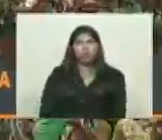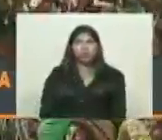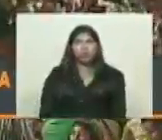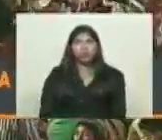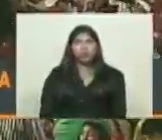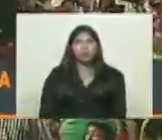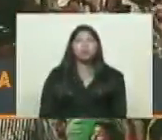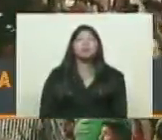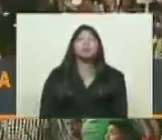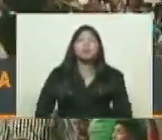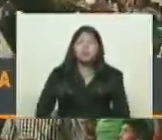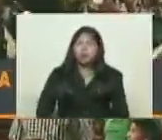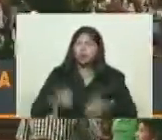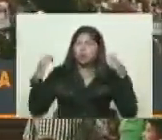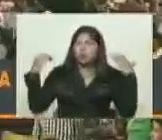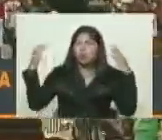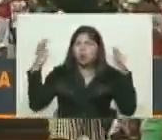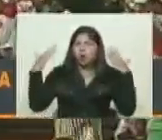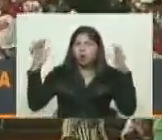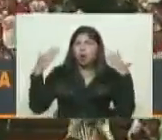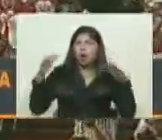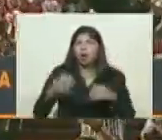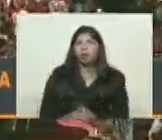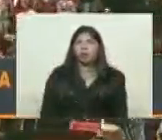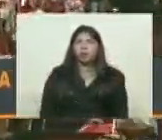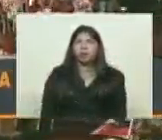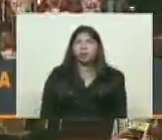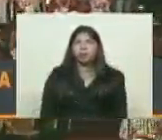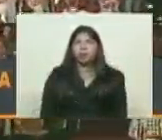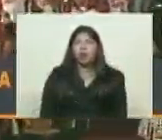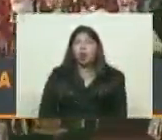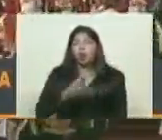¡Que viva la juventud patriota y revolucionaria!